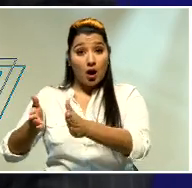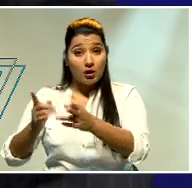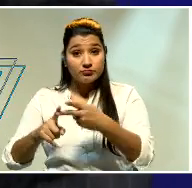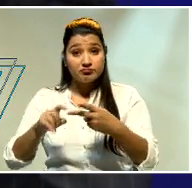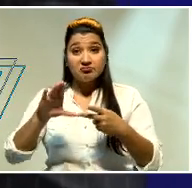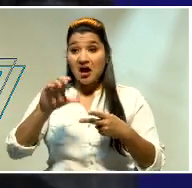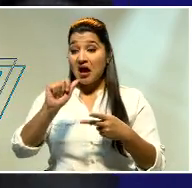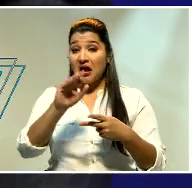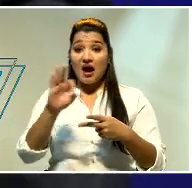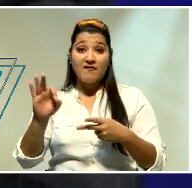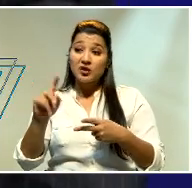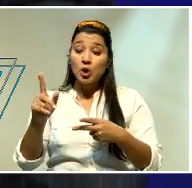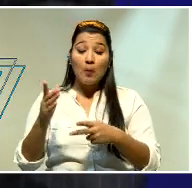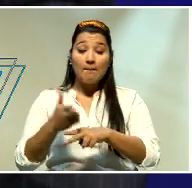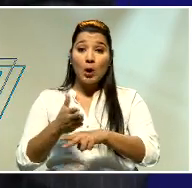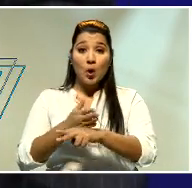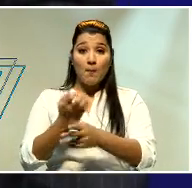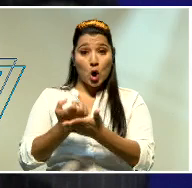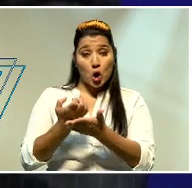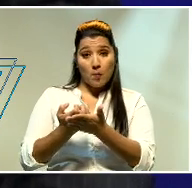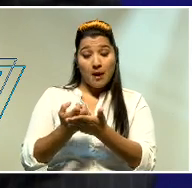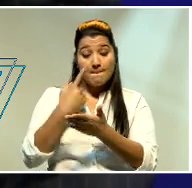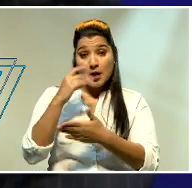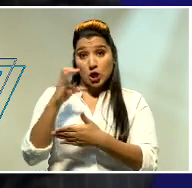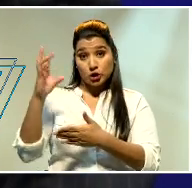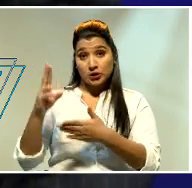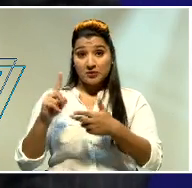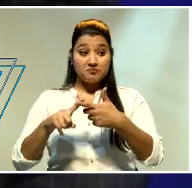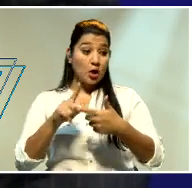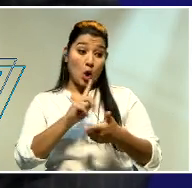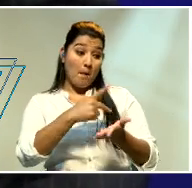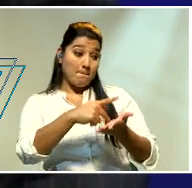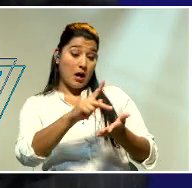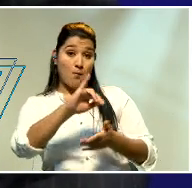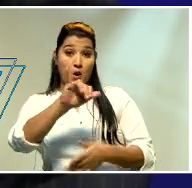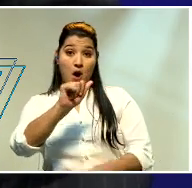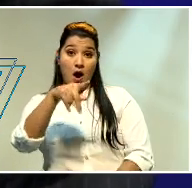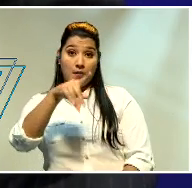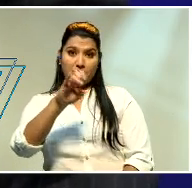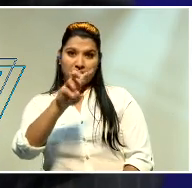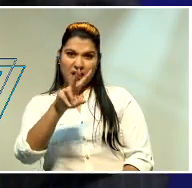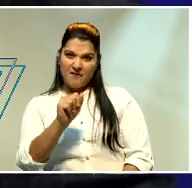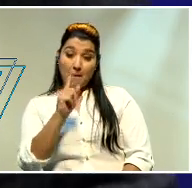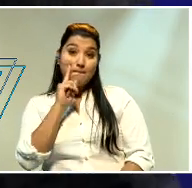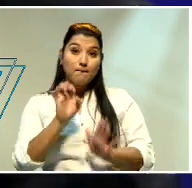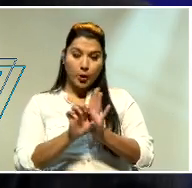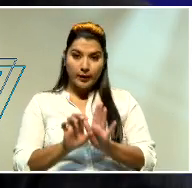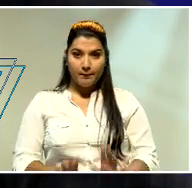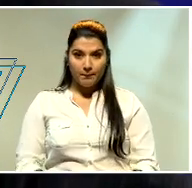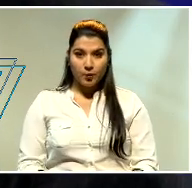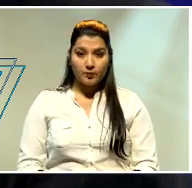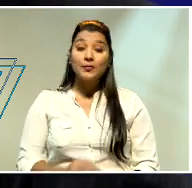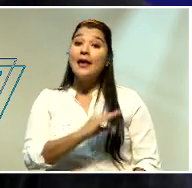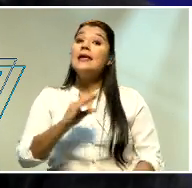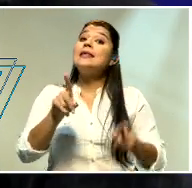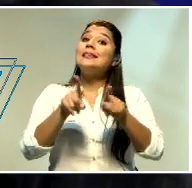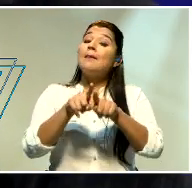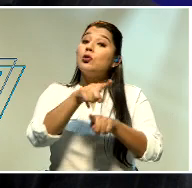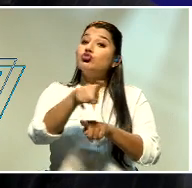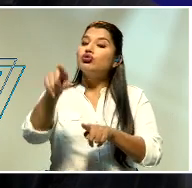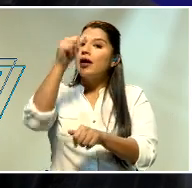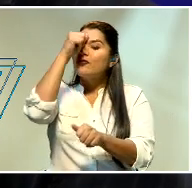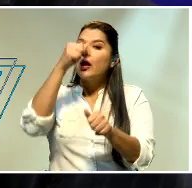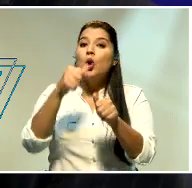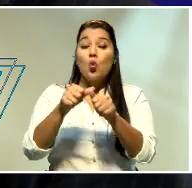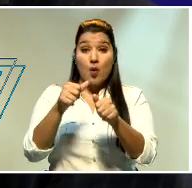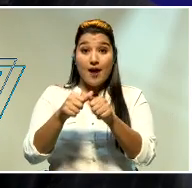para el país, no estaríamos pagando a los trabajadores de Habdeba, por poner esos ejemplos. Además hay que recordar que